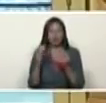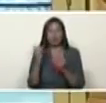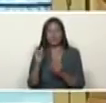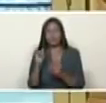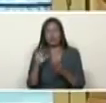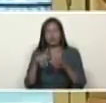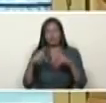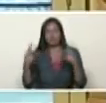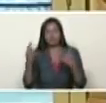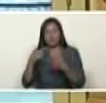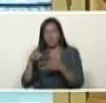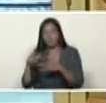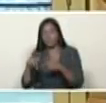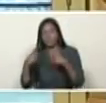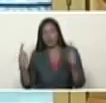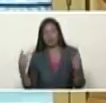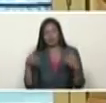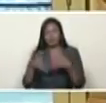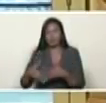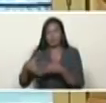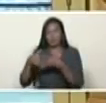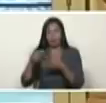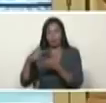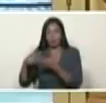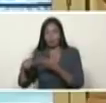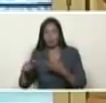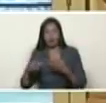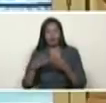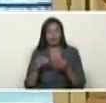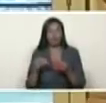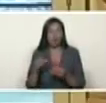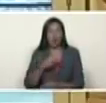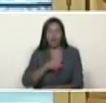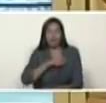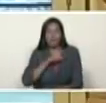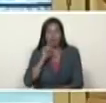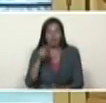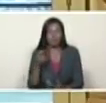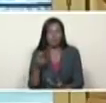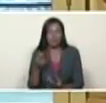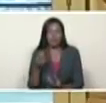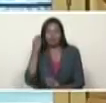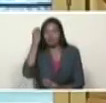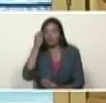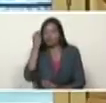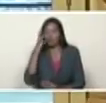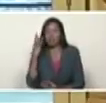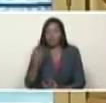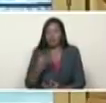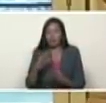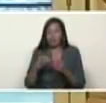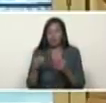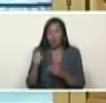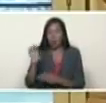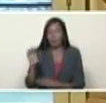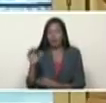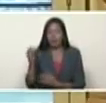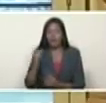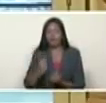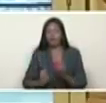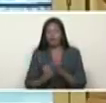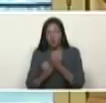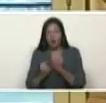Wall Street Journal, el CNN, en el país de España. Analicen la realidad de un país que tiene un Estado